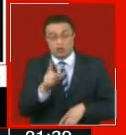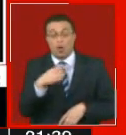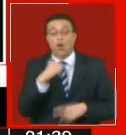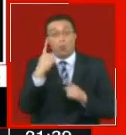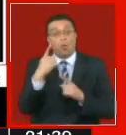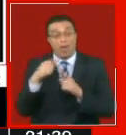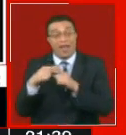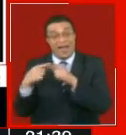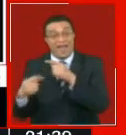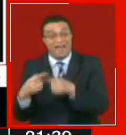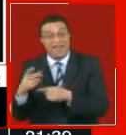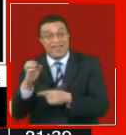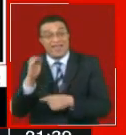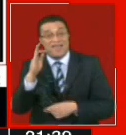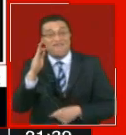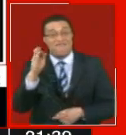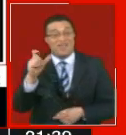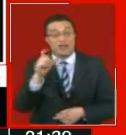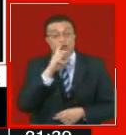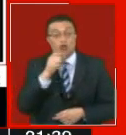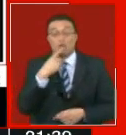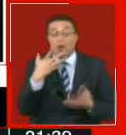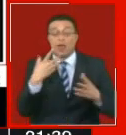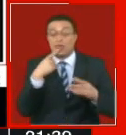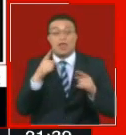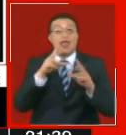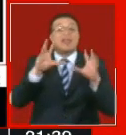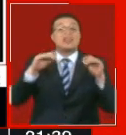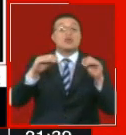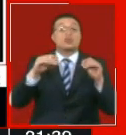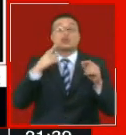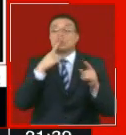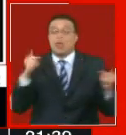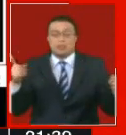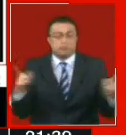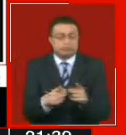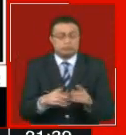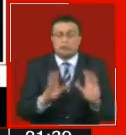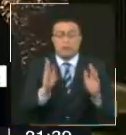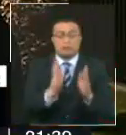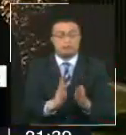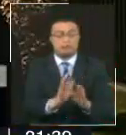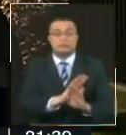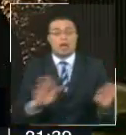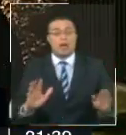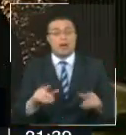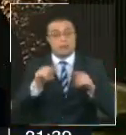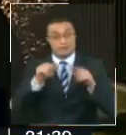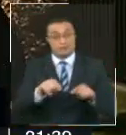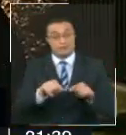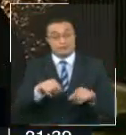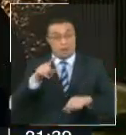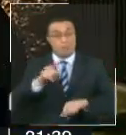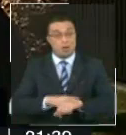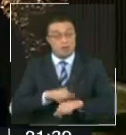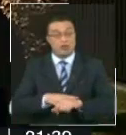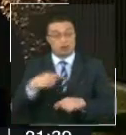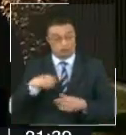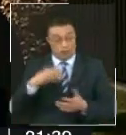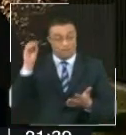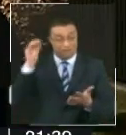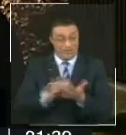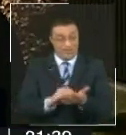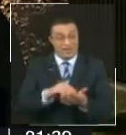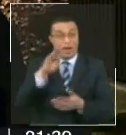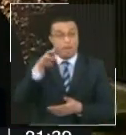produce es que se acota el la discusión que puede someterse a la corte y en este momento quien ha fijado ese